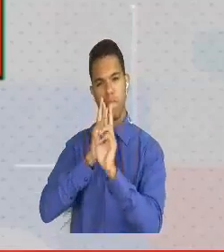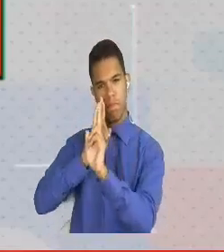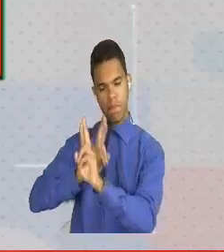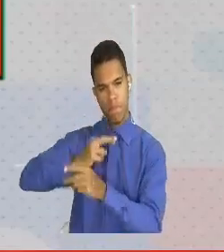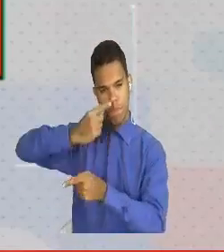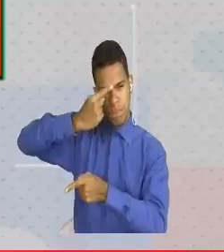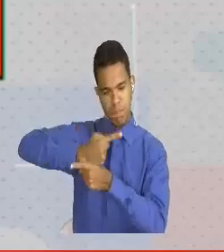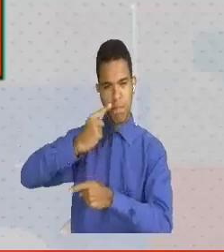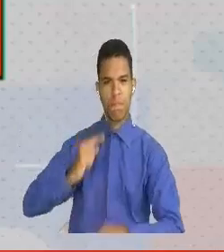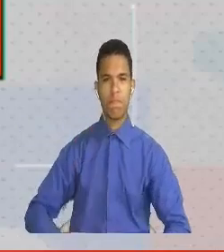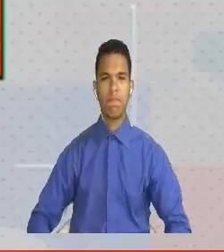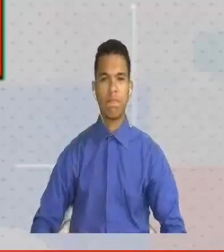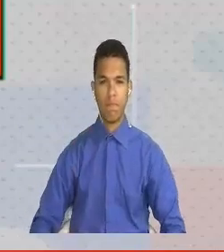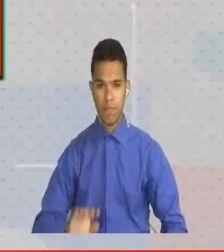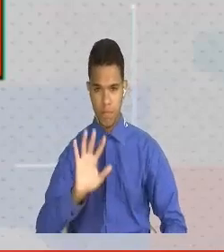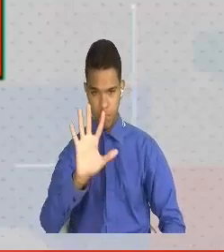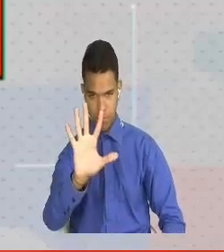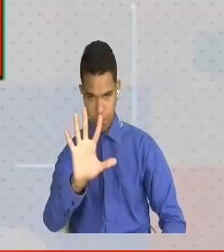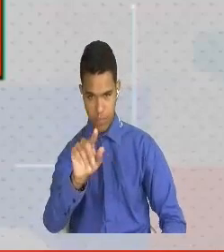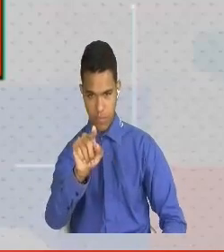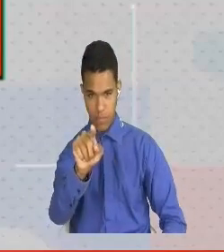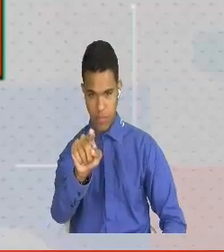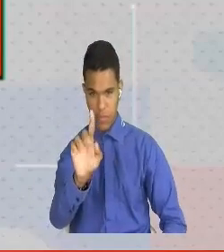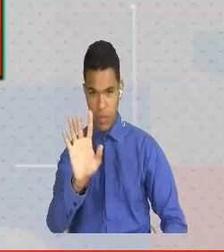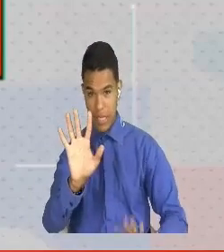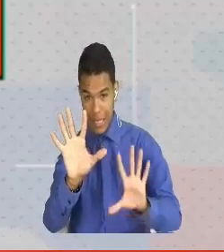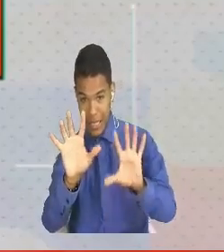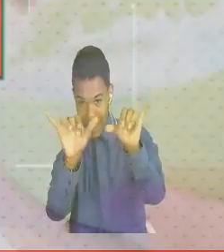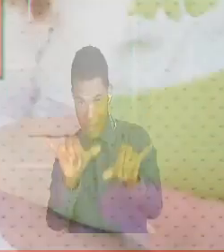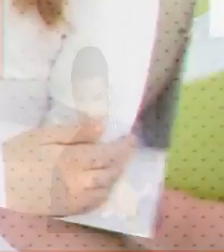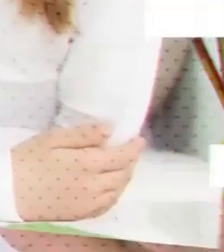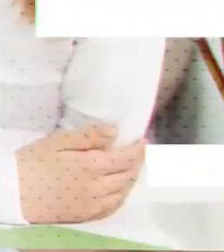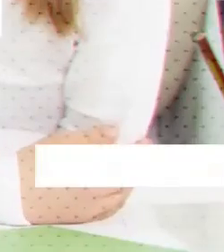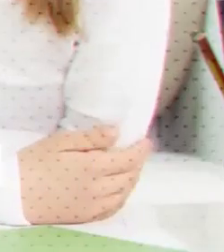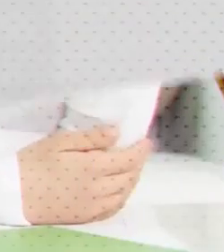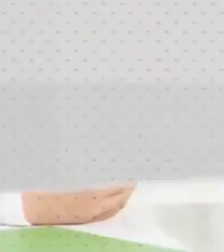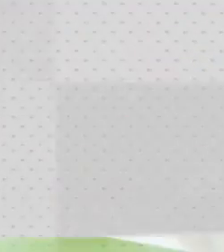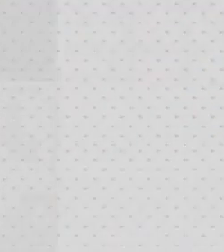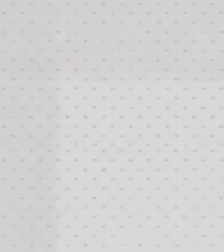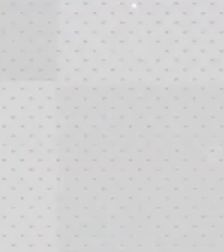bueno, ustedes, quietecitos ahí, no se muevan, que ya venimos. Hasta pausa.